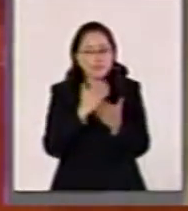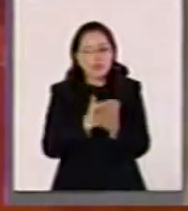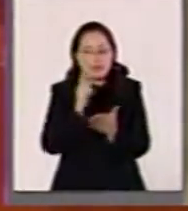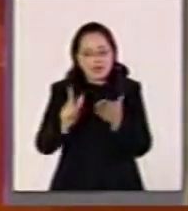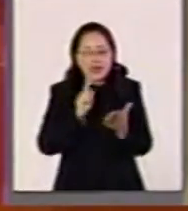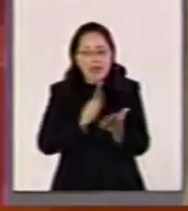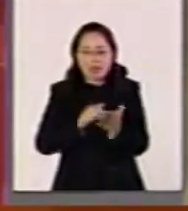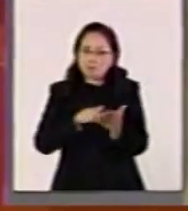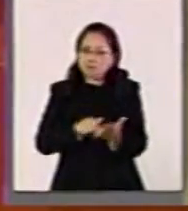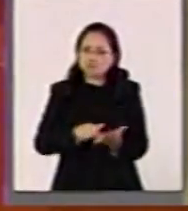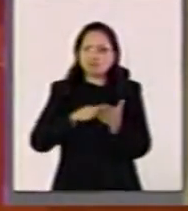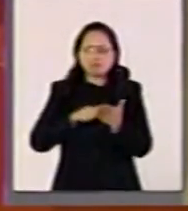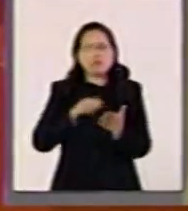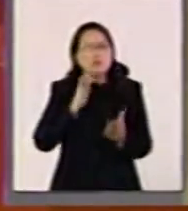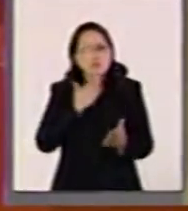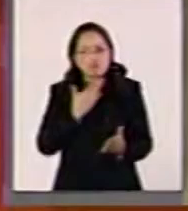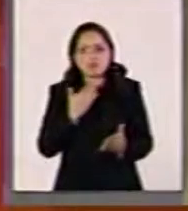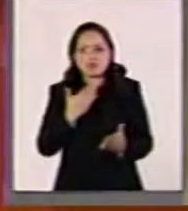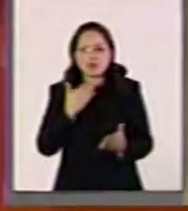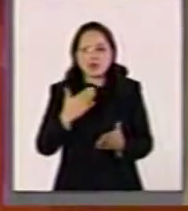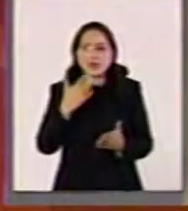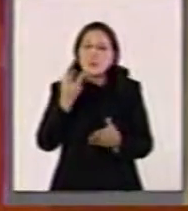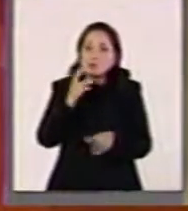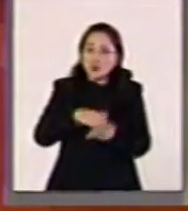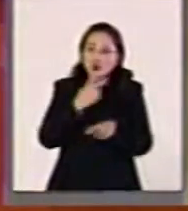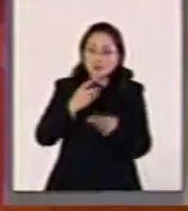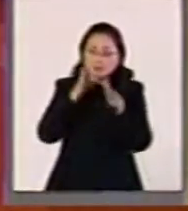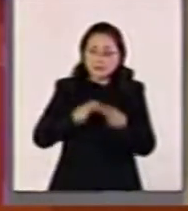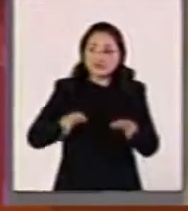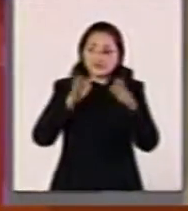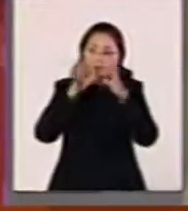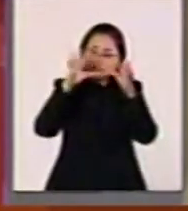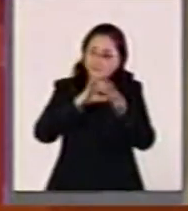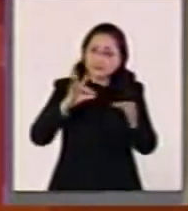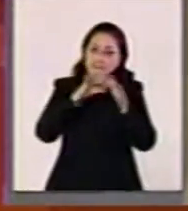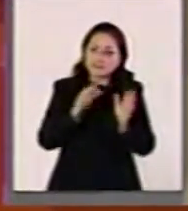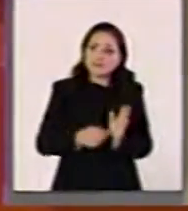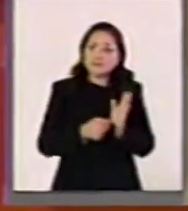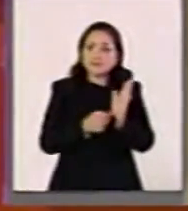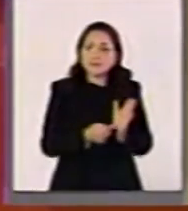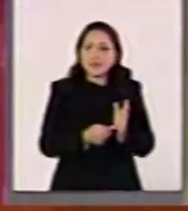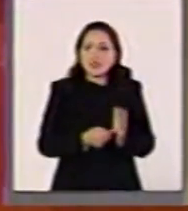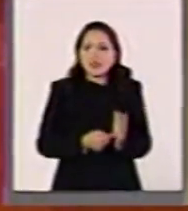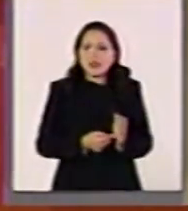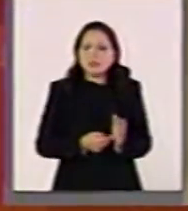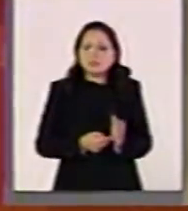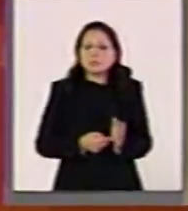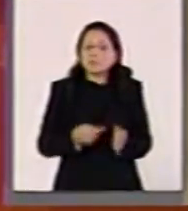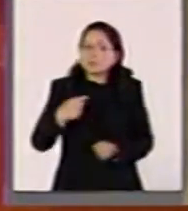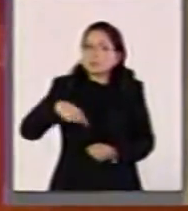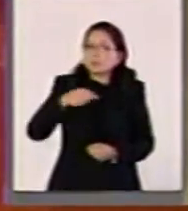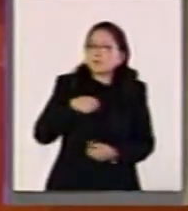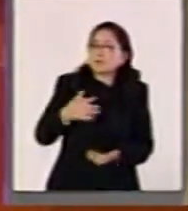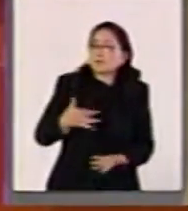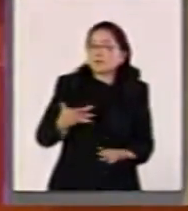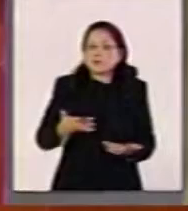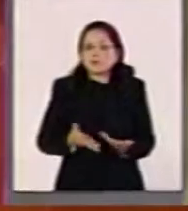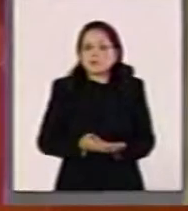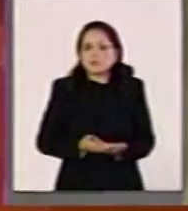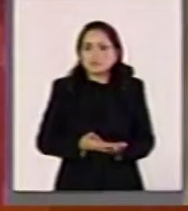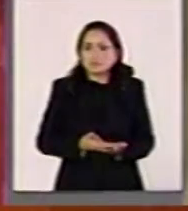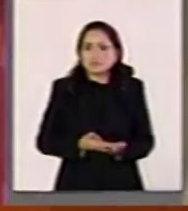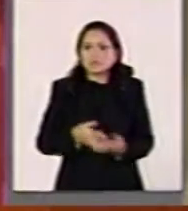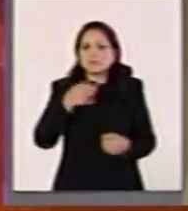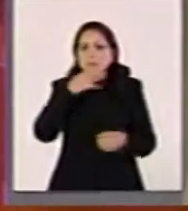ley, es importante señalar que tuvimos que